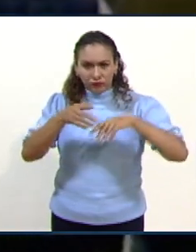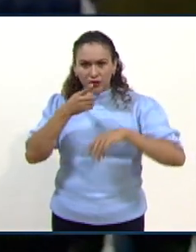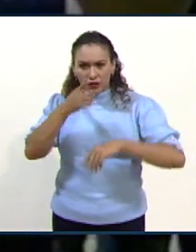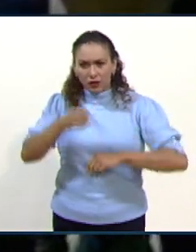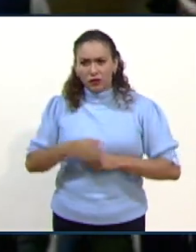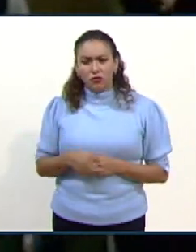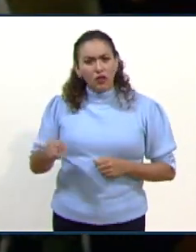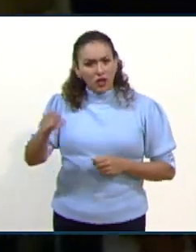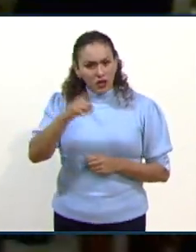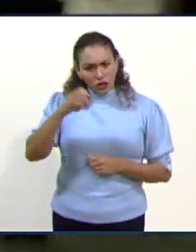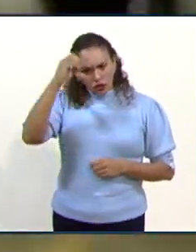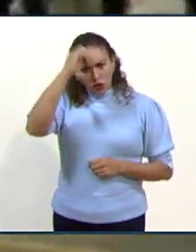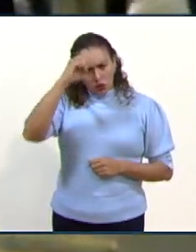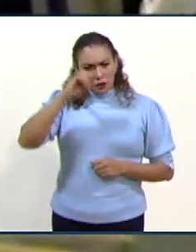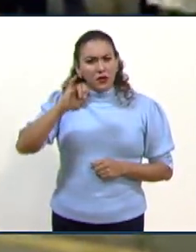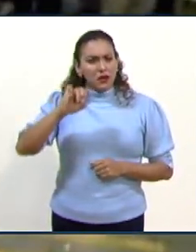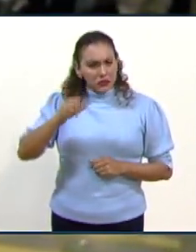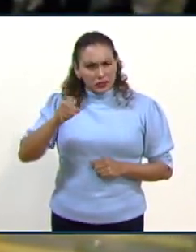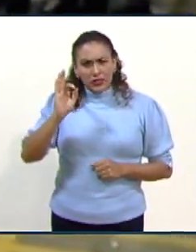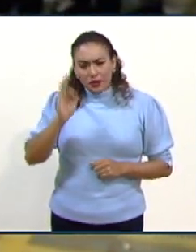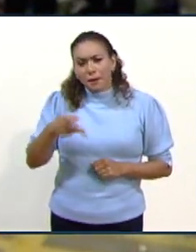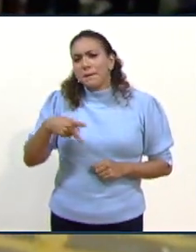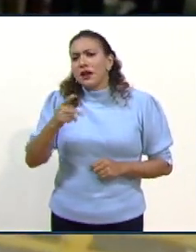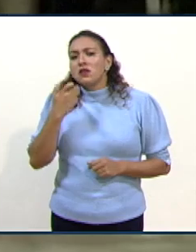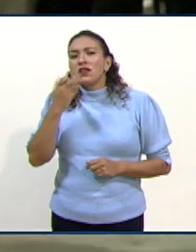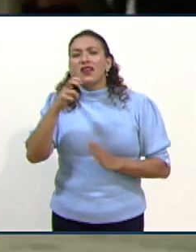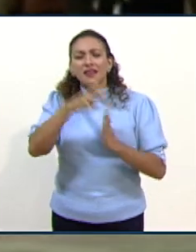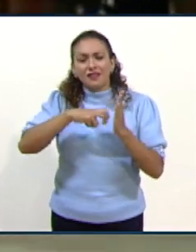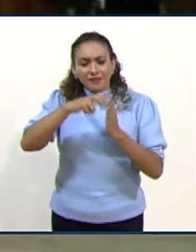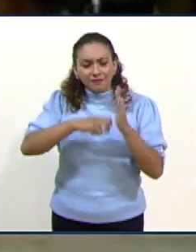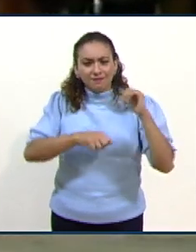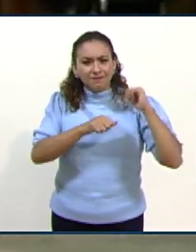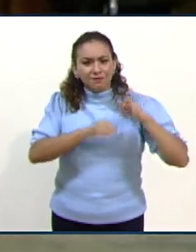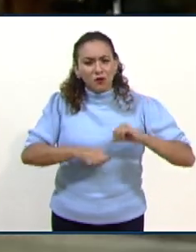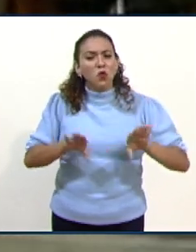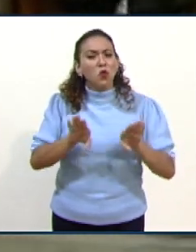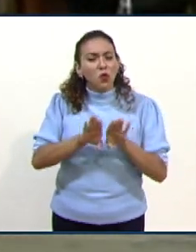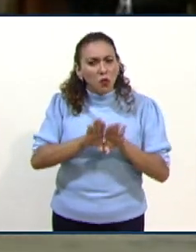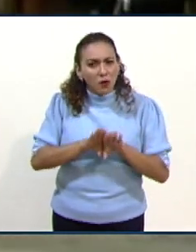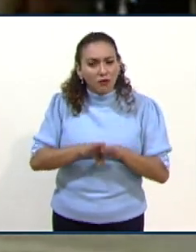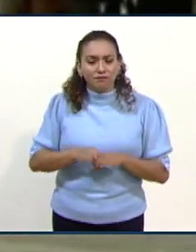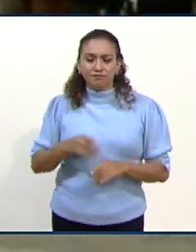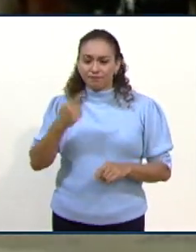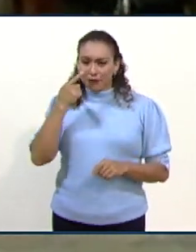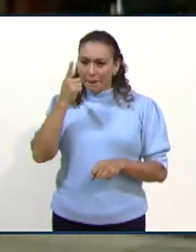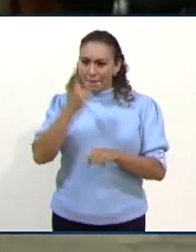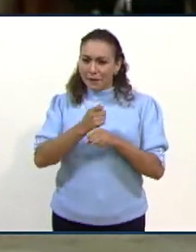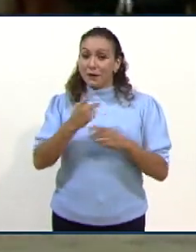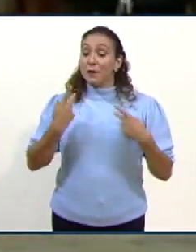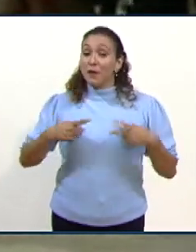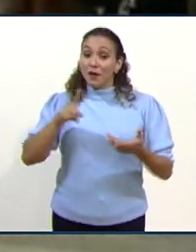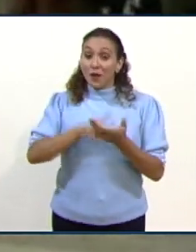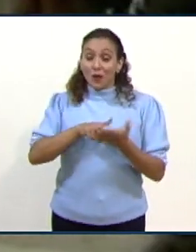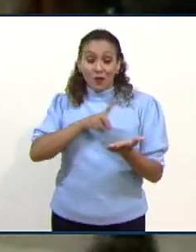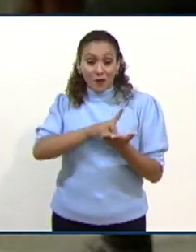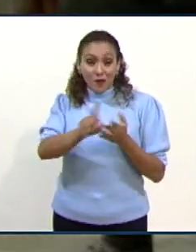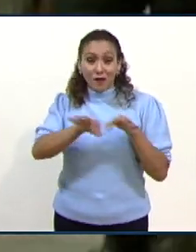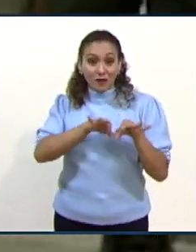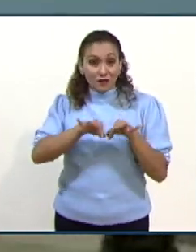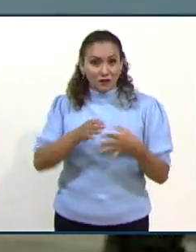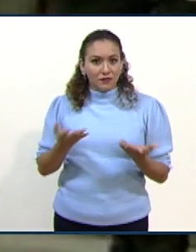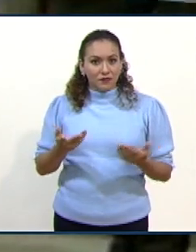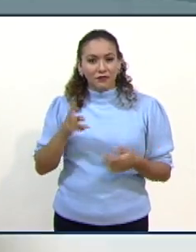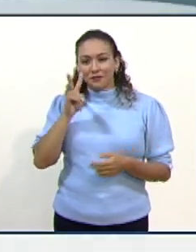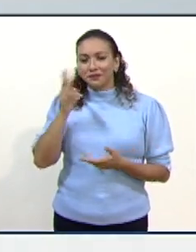están cerrados a una reforma. Lo que exigen es que se tome en cuenta los derechos de la base trabajadora. Vamos a escuchar sus palabras.